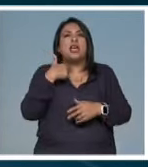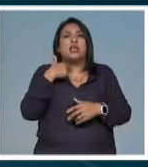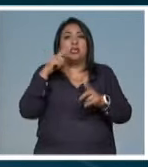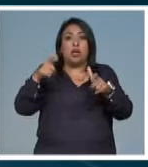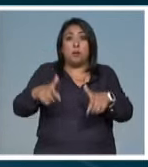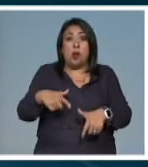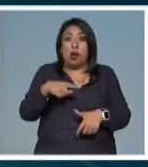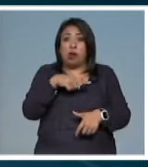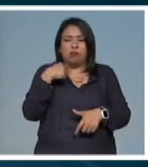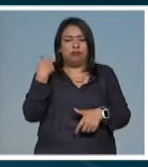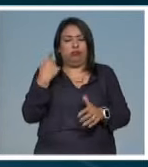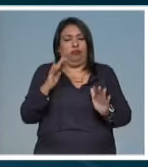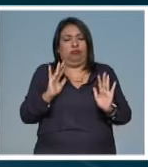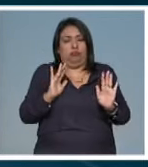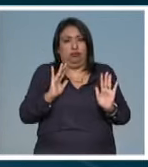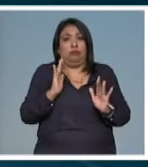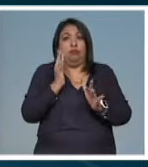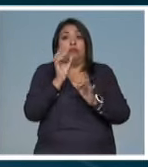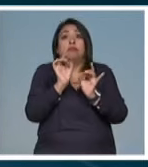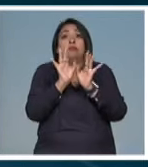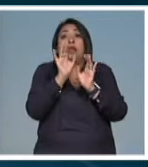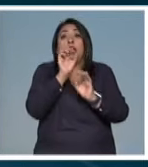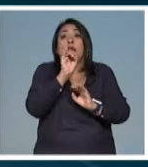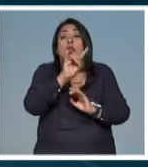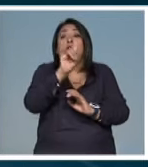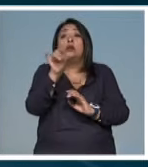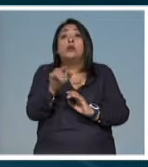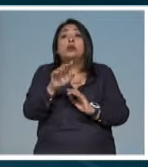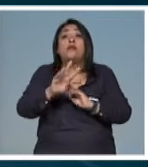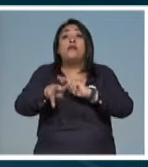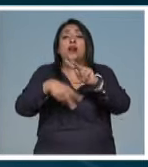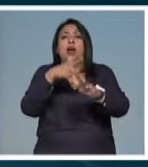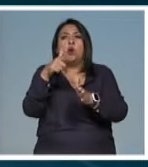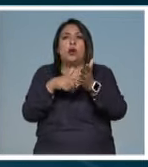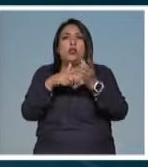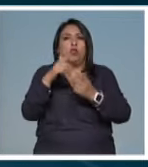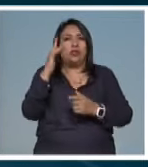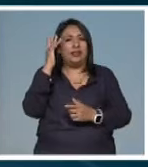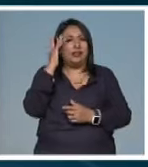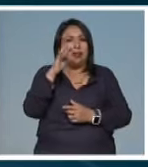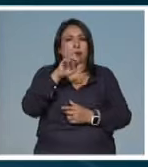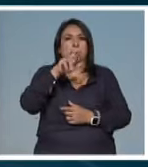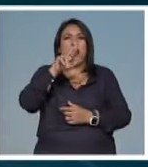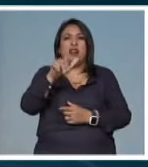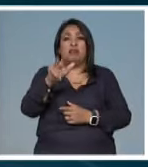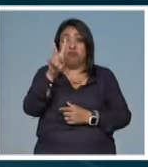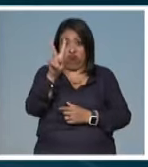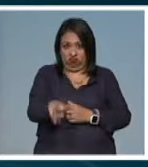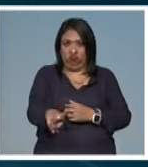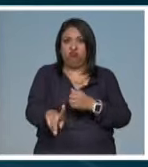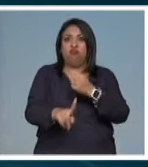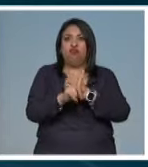el riesgo de perder. Al menos así sucede hasta que llegan a Santa María, donde la amenaza es real.